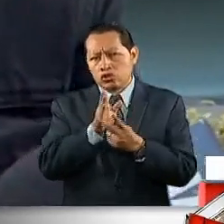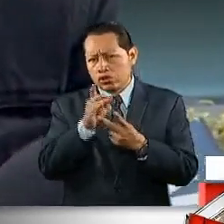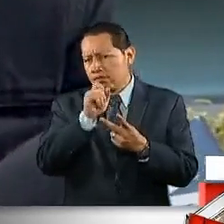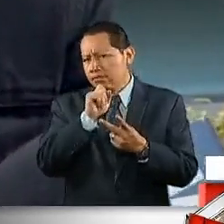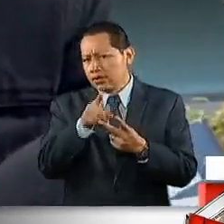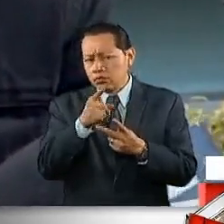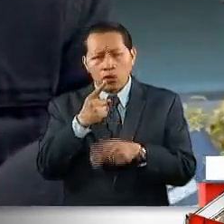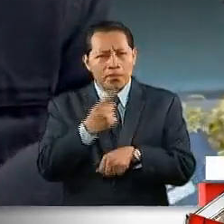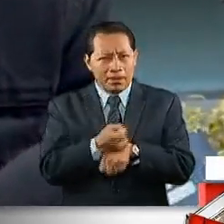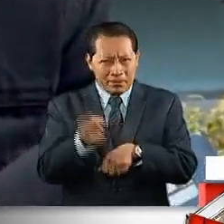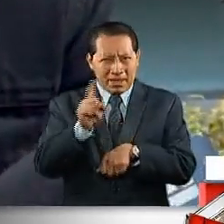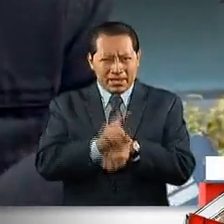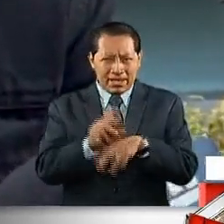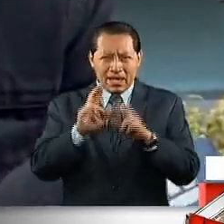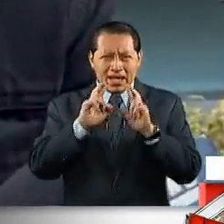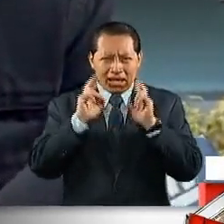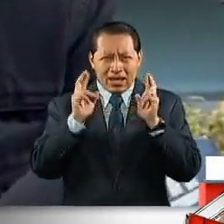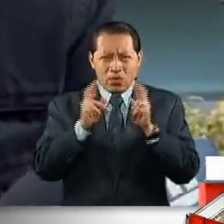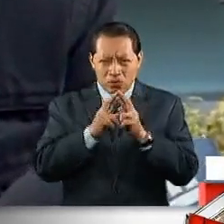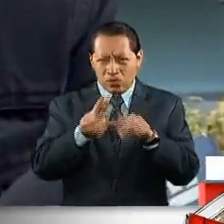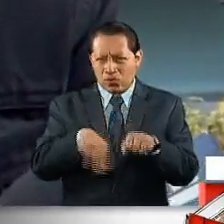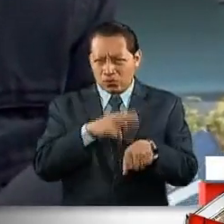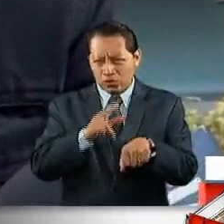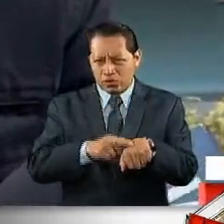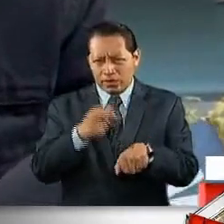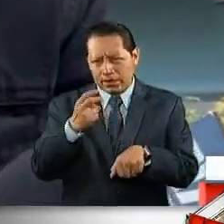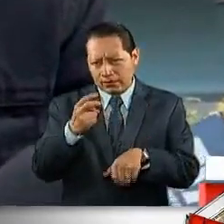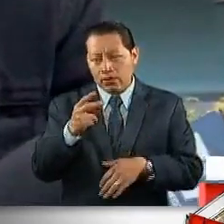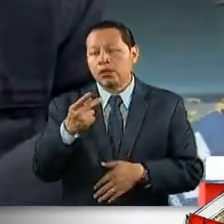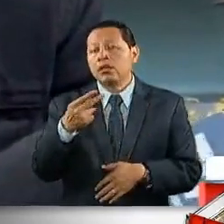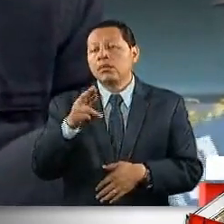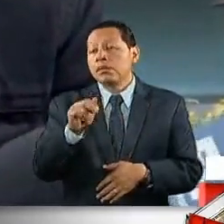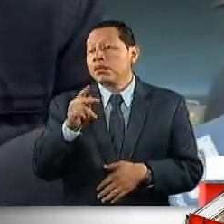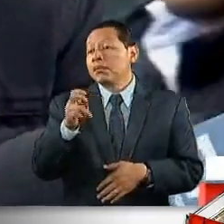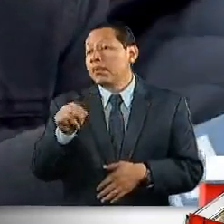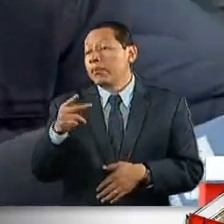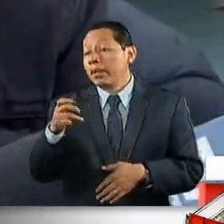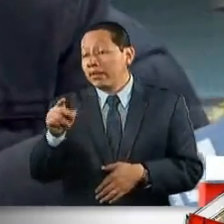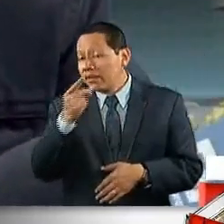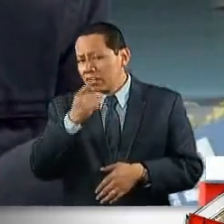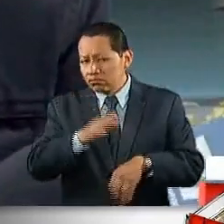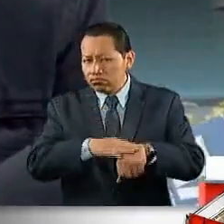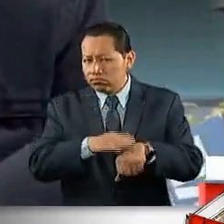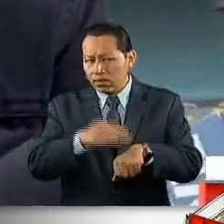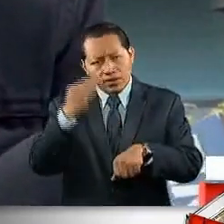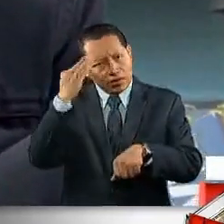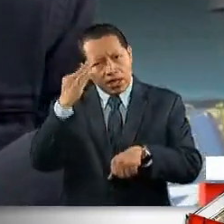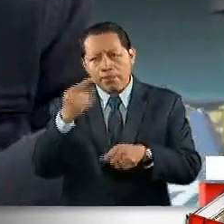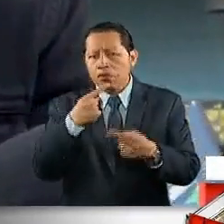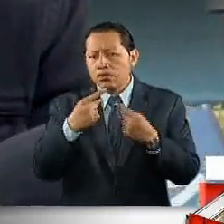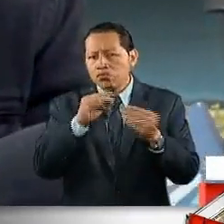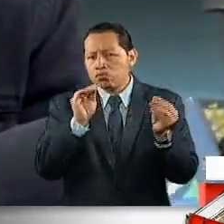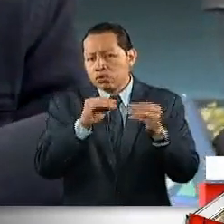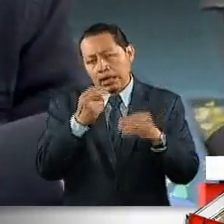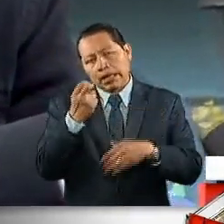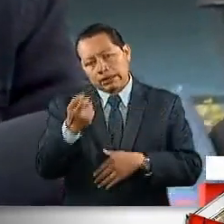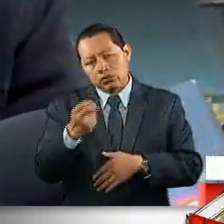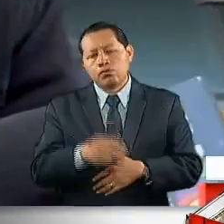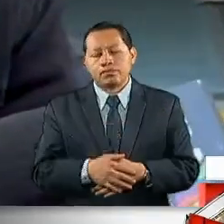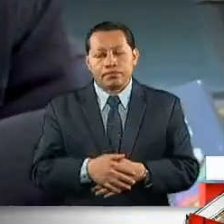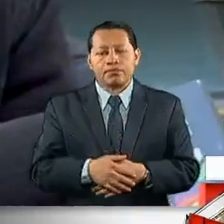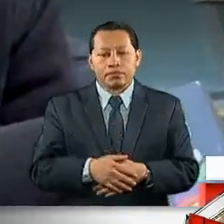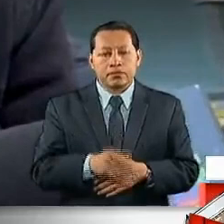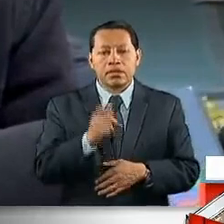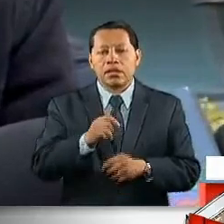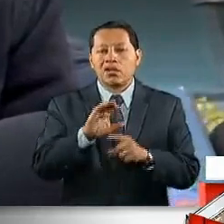de la sesión y la oposición señaló que dieran tiempo a la discusión y eso es lo que se hizo. Las